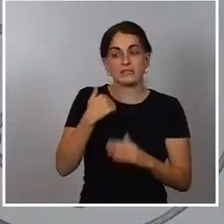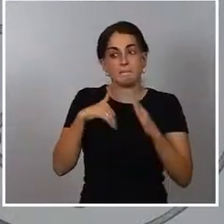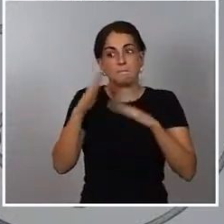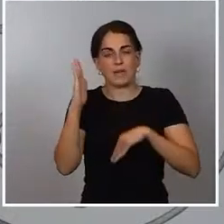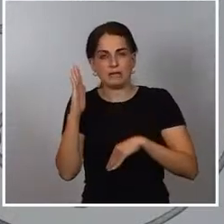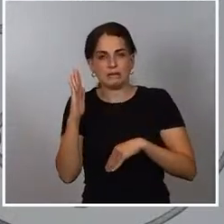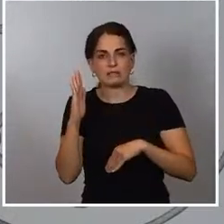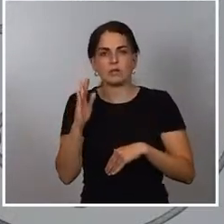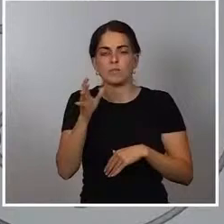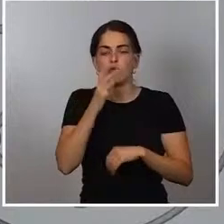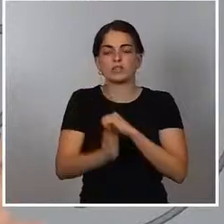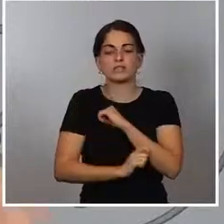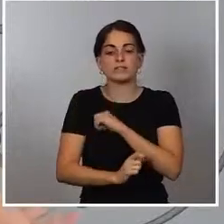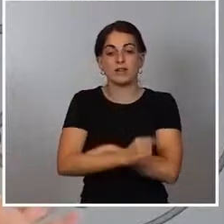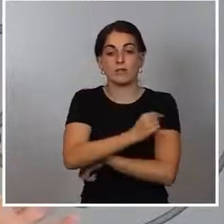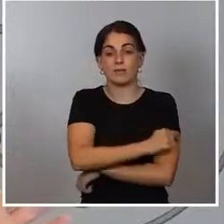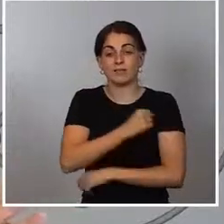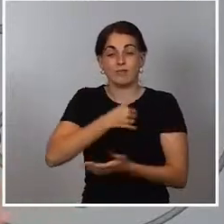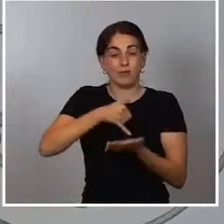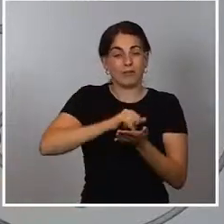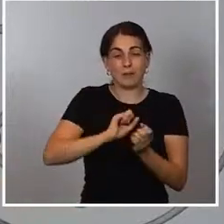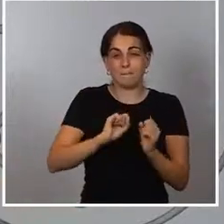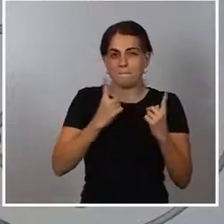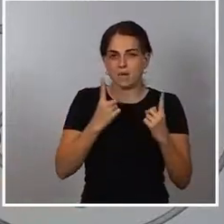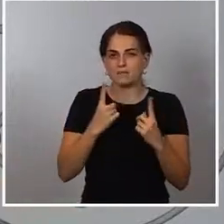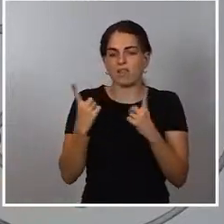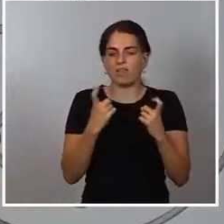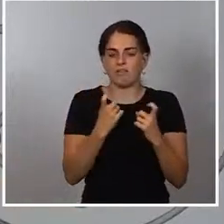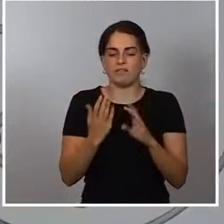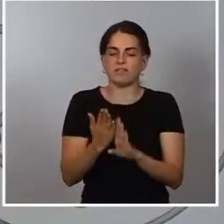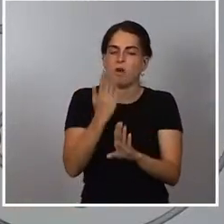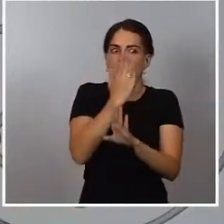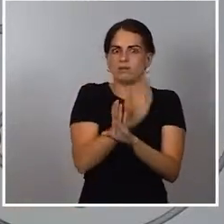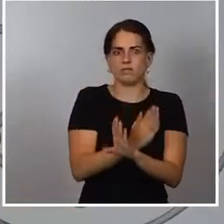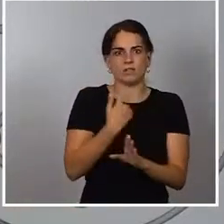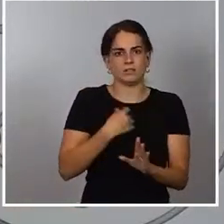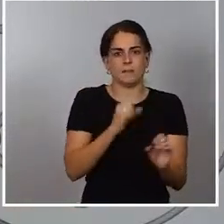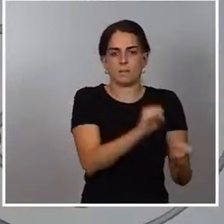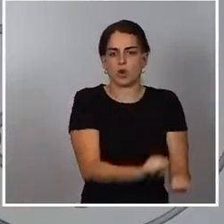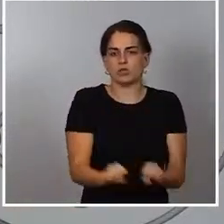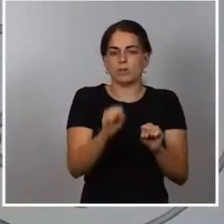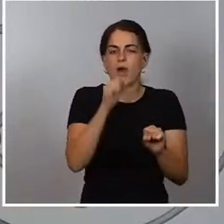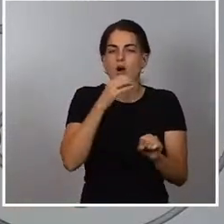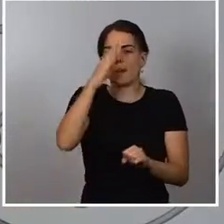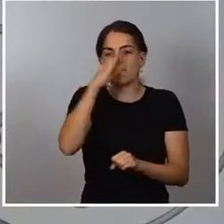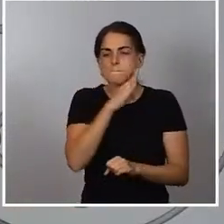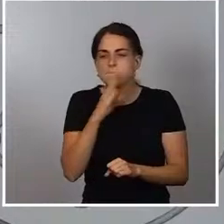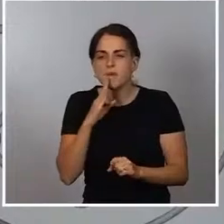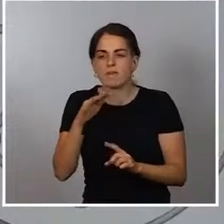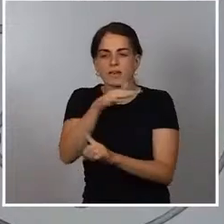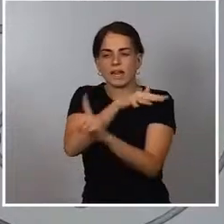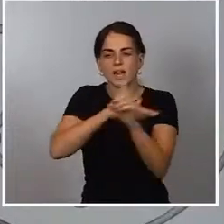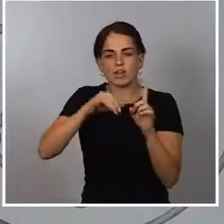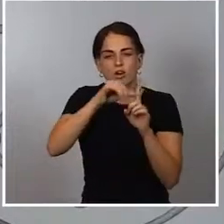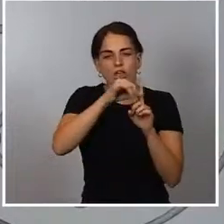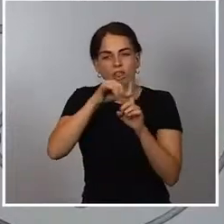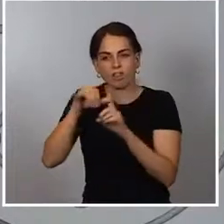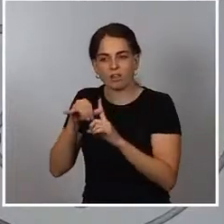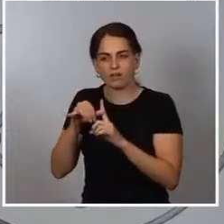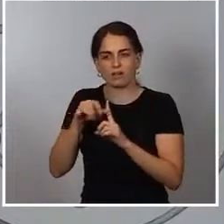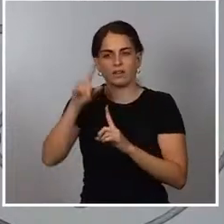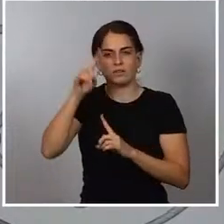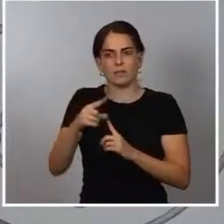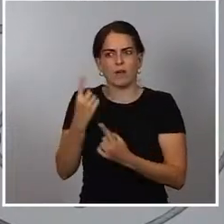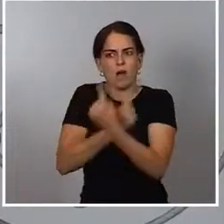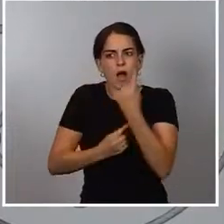vacunación las más vulnerables protegerlos cuanto antes pero ahora están sus padres sus entornos en donde algunos están pues